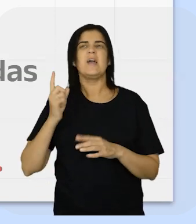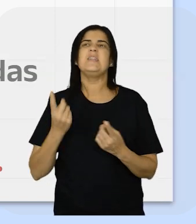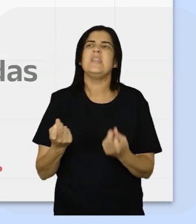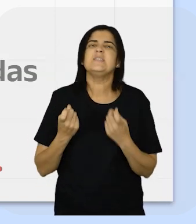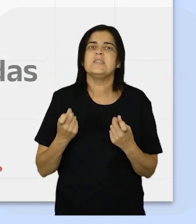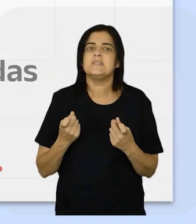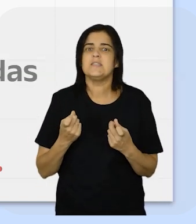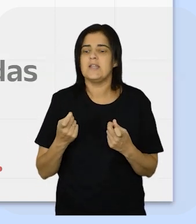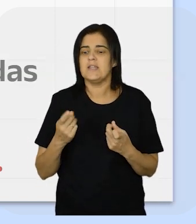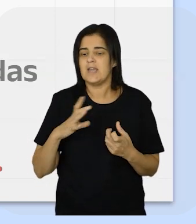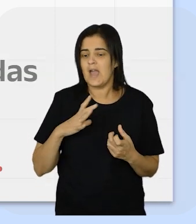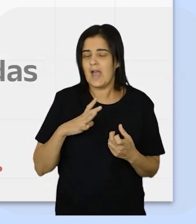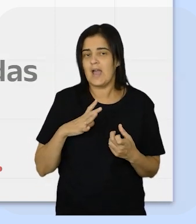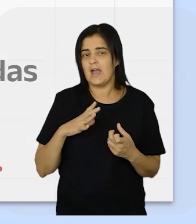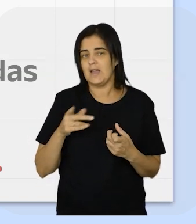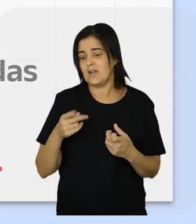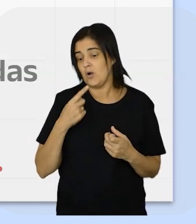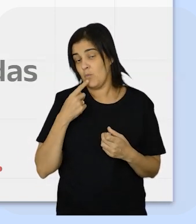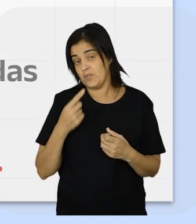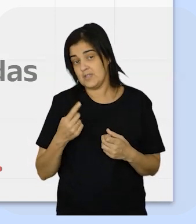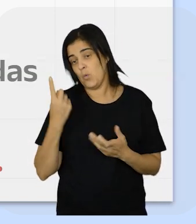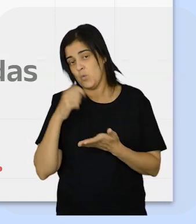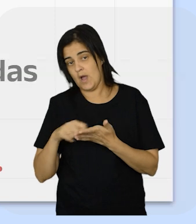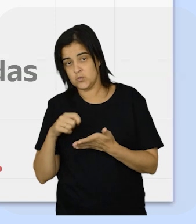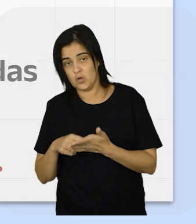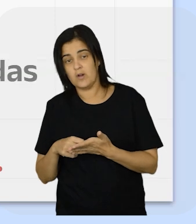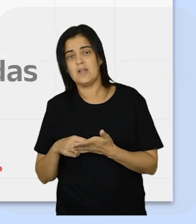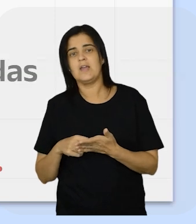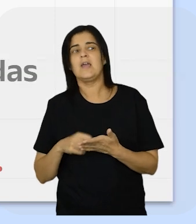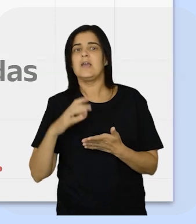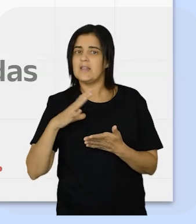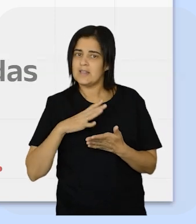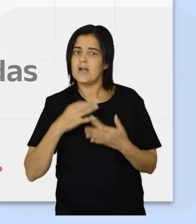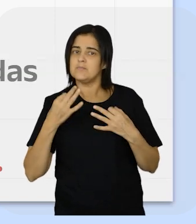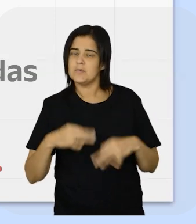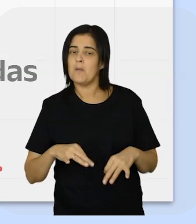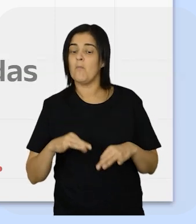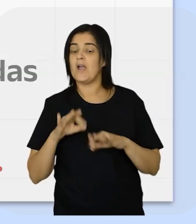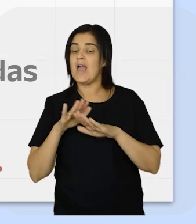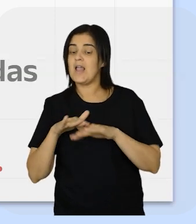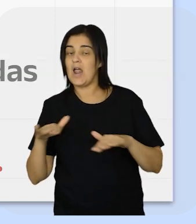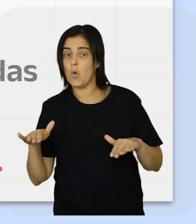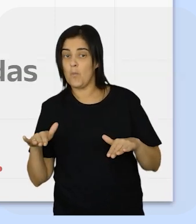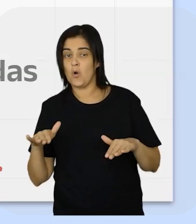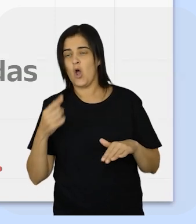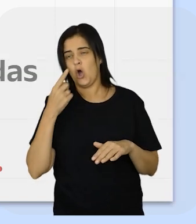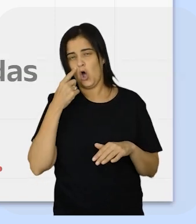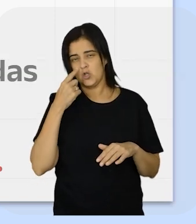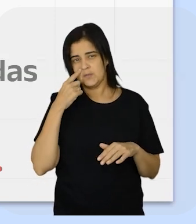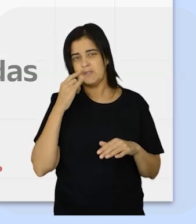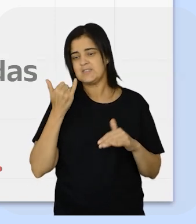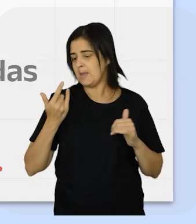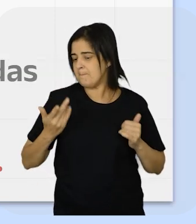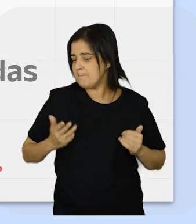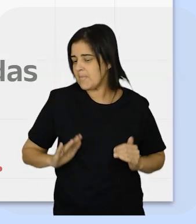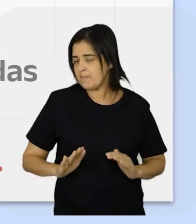necesidades que debe cubrir el alumno, como dice D.C. Ryan, están cubiertas porque el alumno, o sea, el conocimiento se